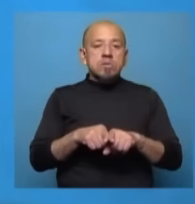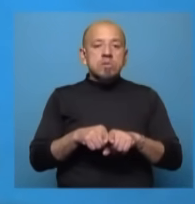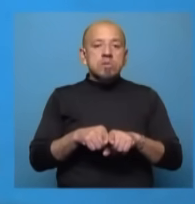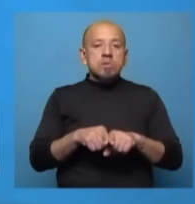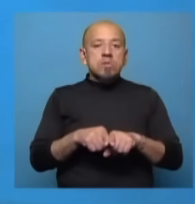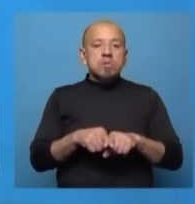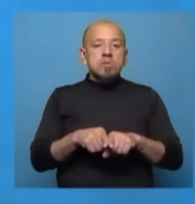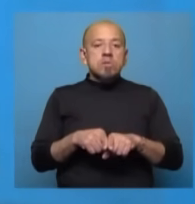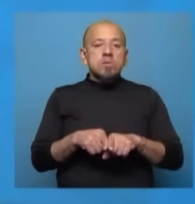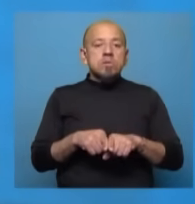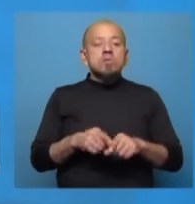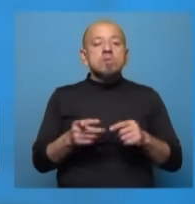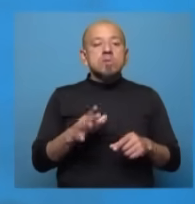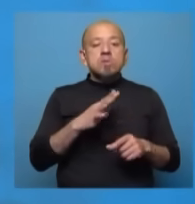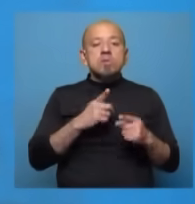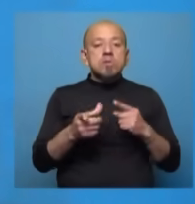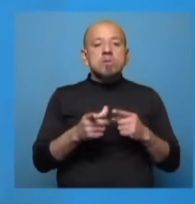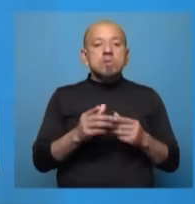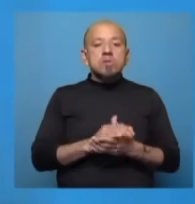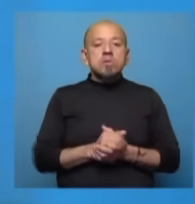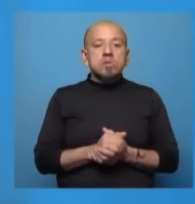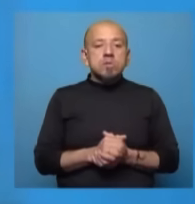pero estimo que debería de